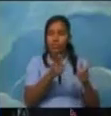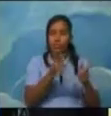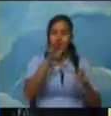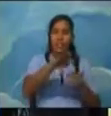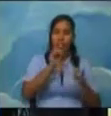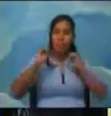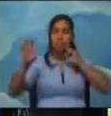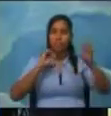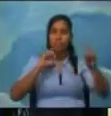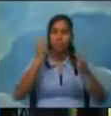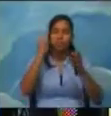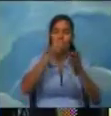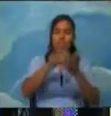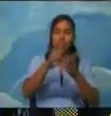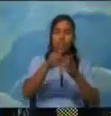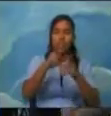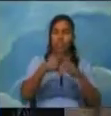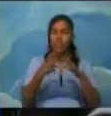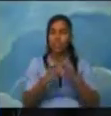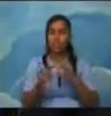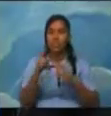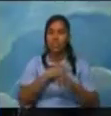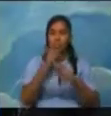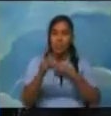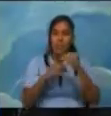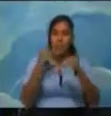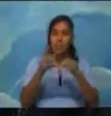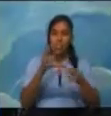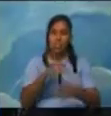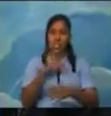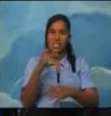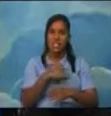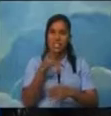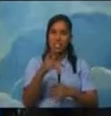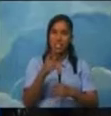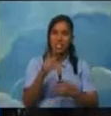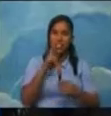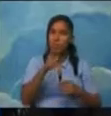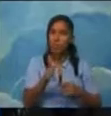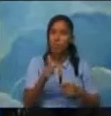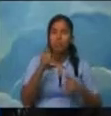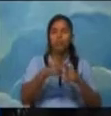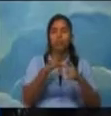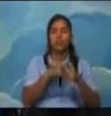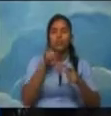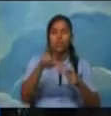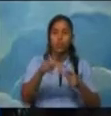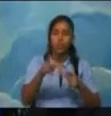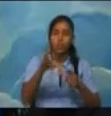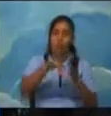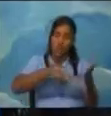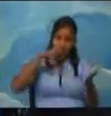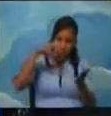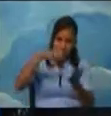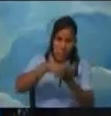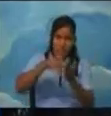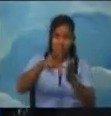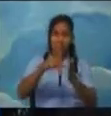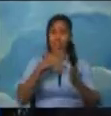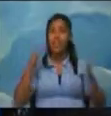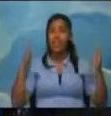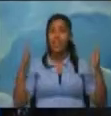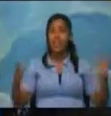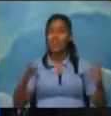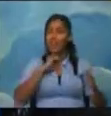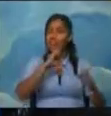si ustedes llegan a la condición de haber hecho y sentirse inseguros, nuestros, si ustedes se humillan, qué grande es cuando